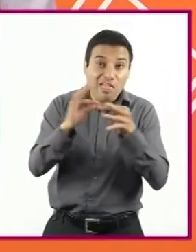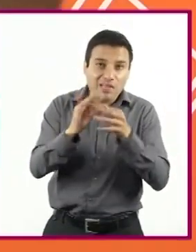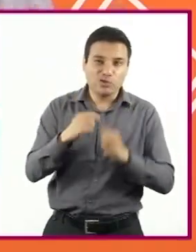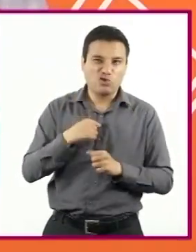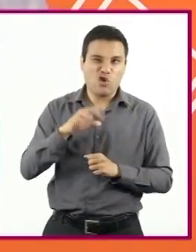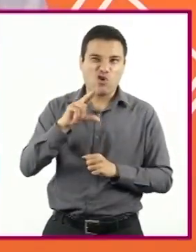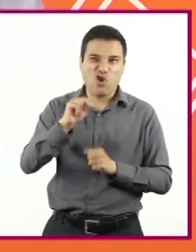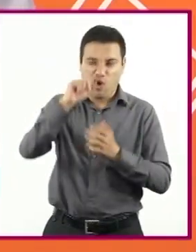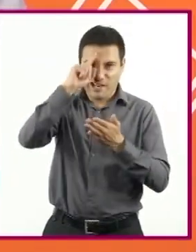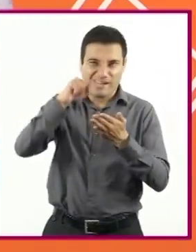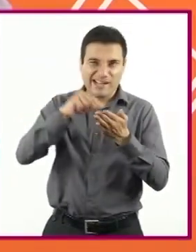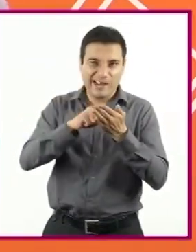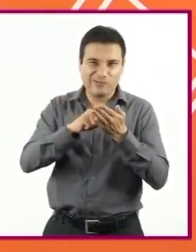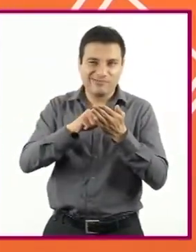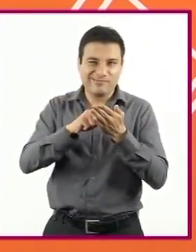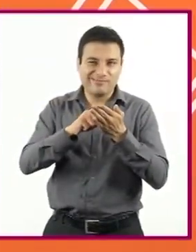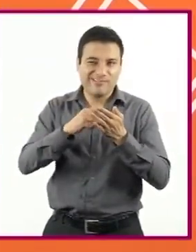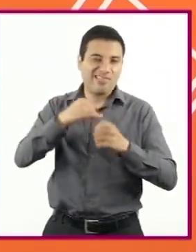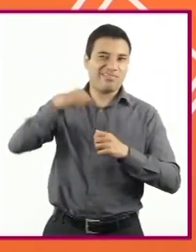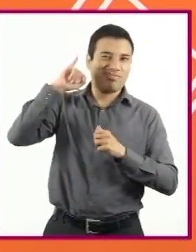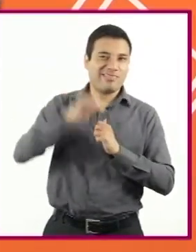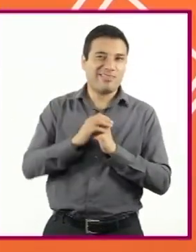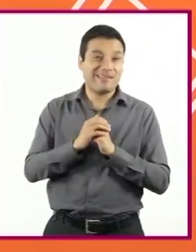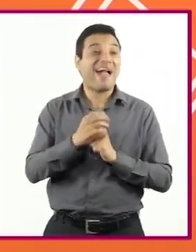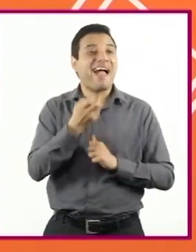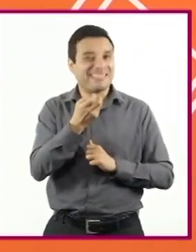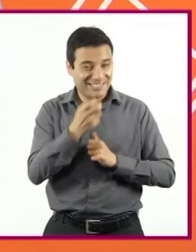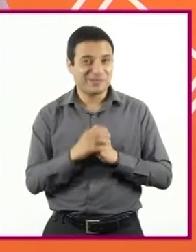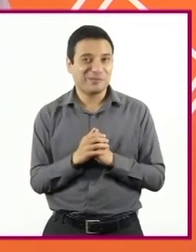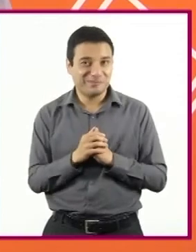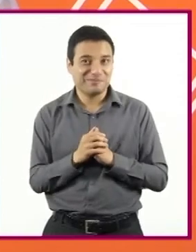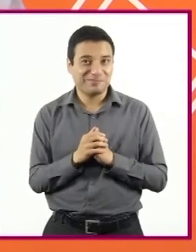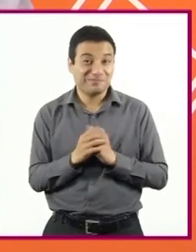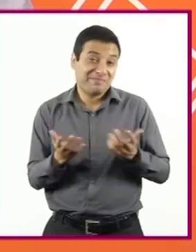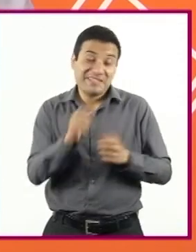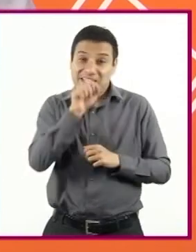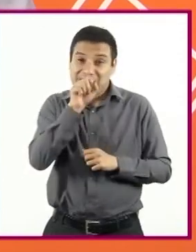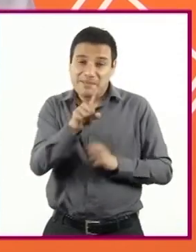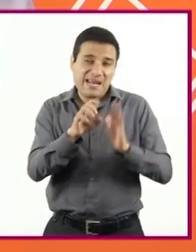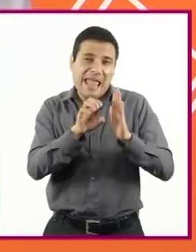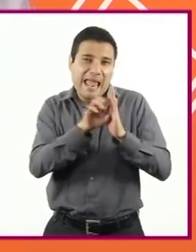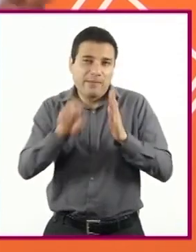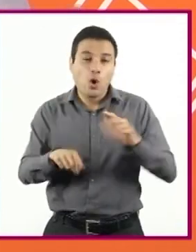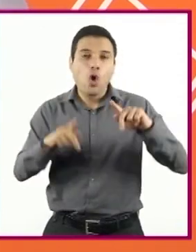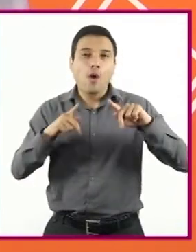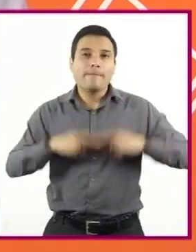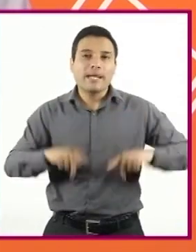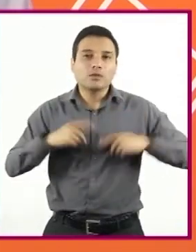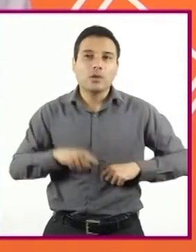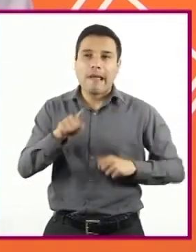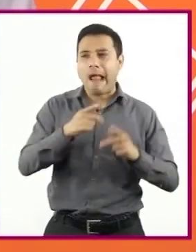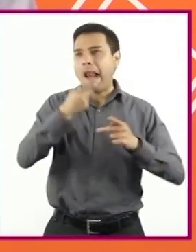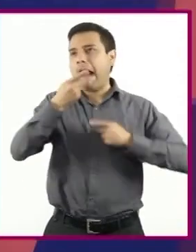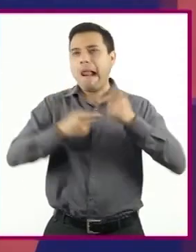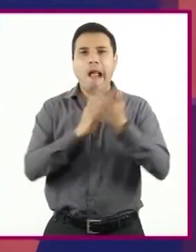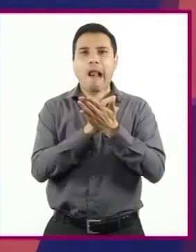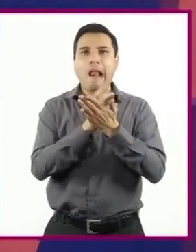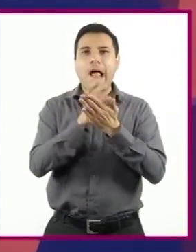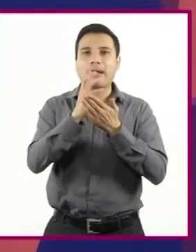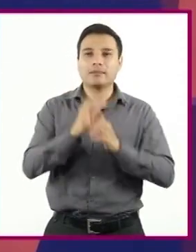persona. Muy bien, Leslie. Tienes mucha razón. De igual forma, lo podemos usar cuando alguien exagera mucho las cosas que nos